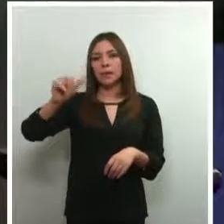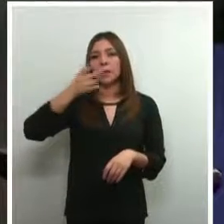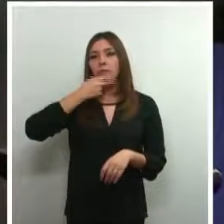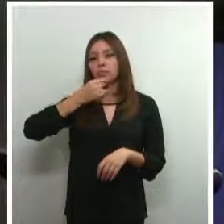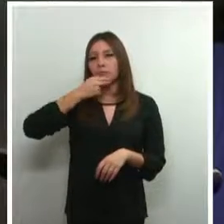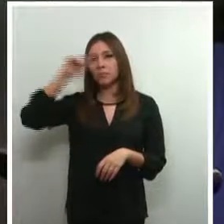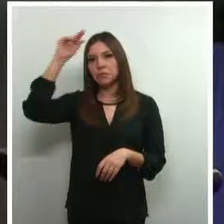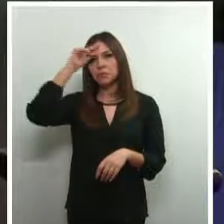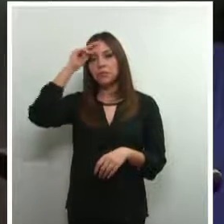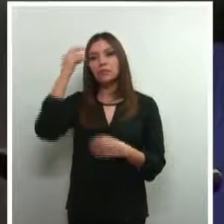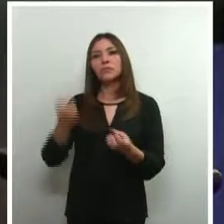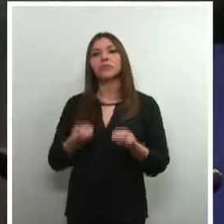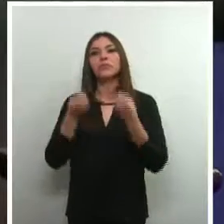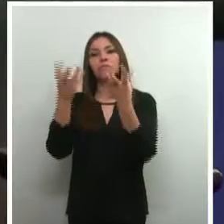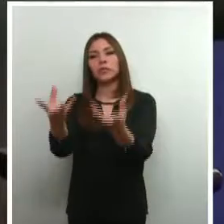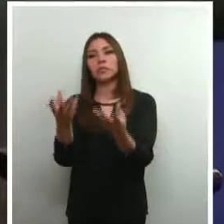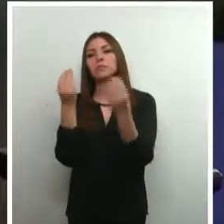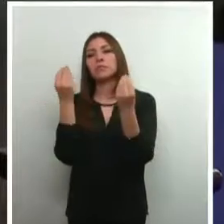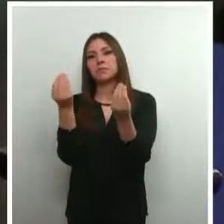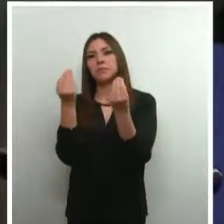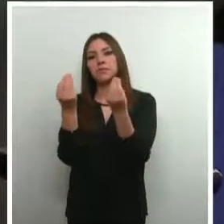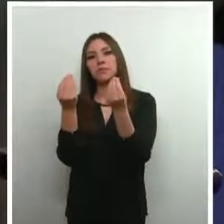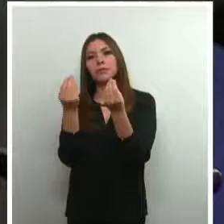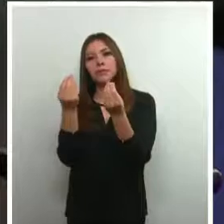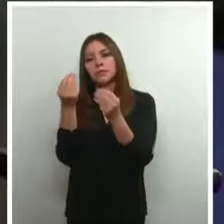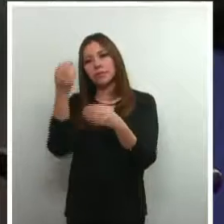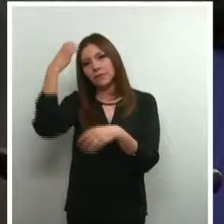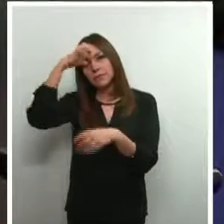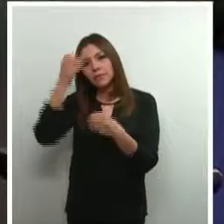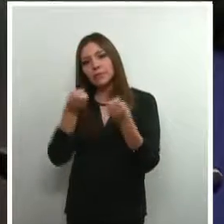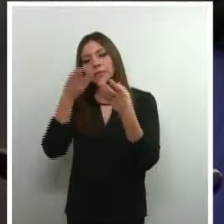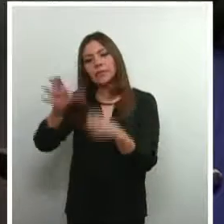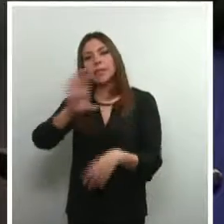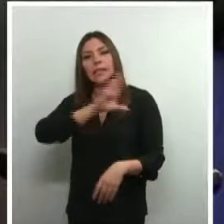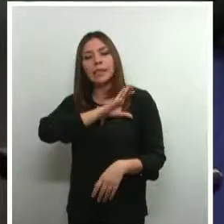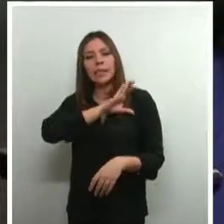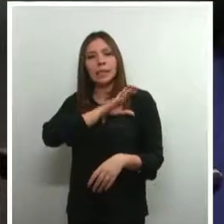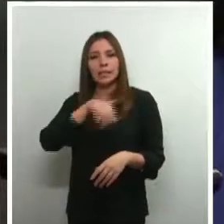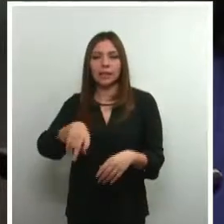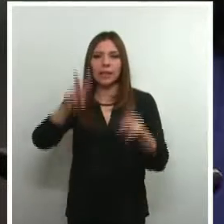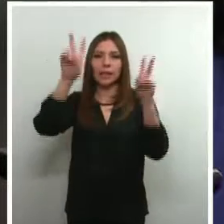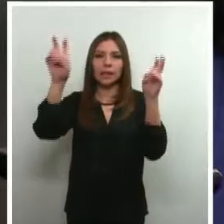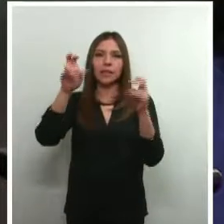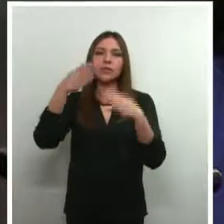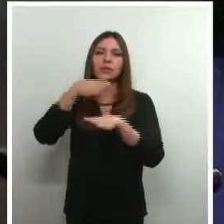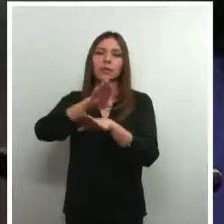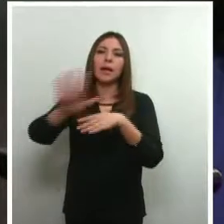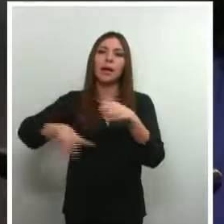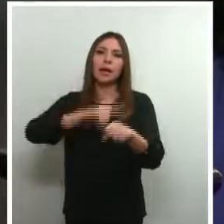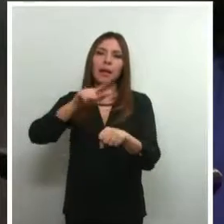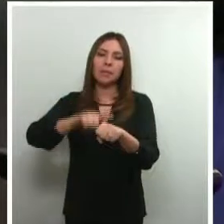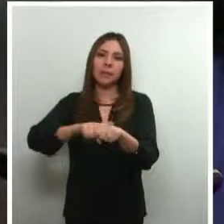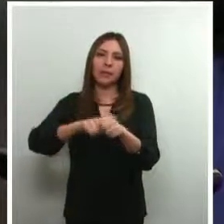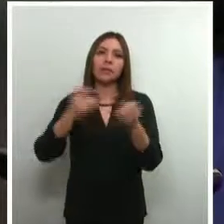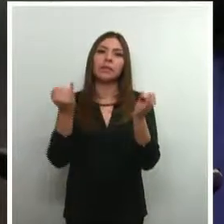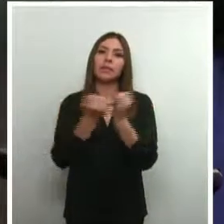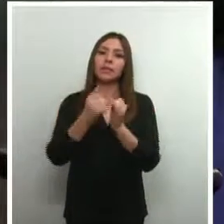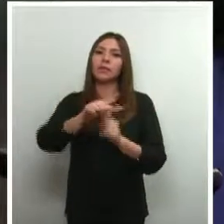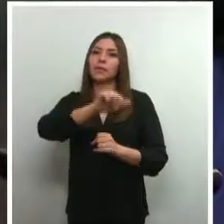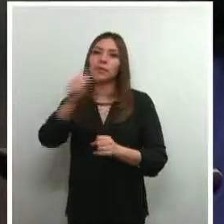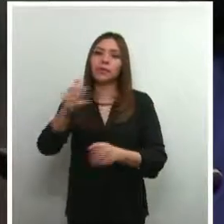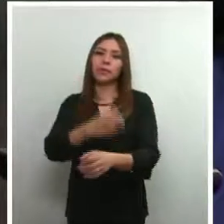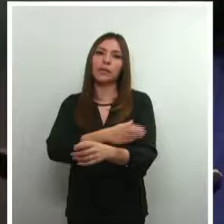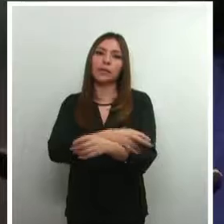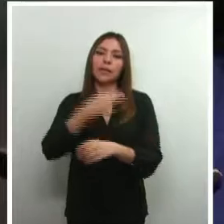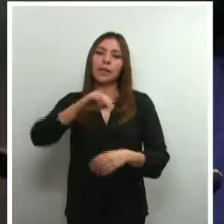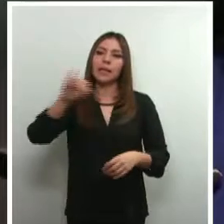aportó mucho con el cariño a este tema de los animales. Y sin duda a mi compañero Jesús